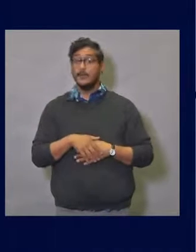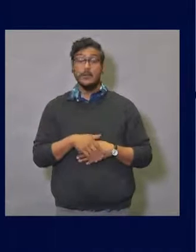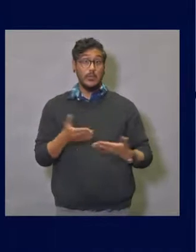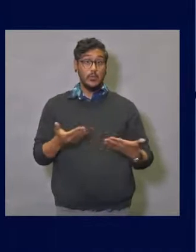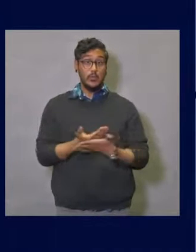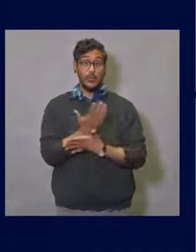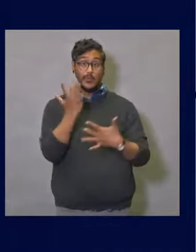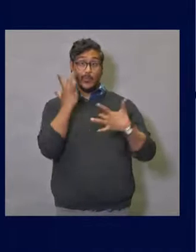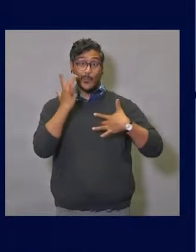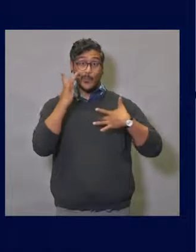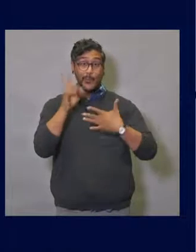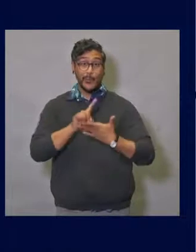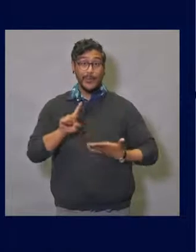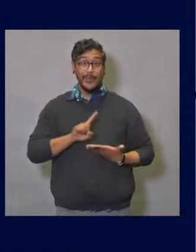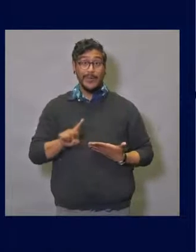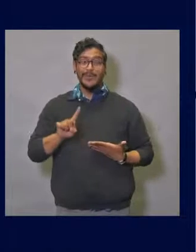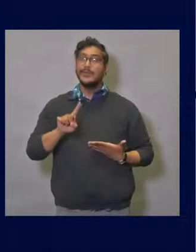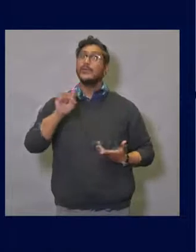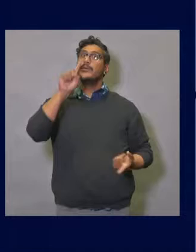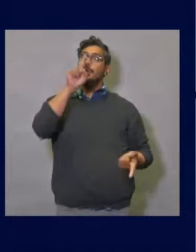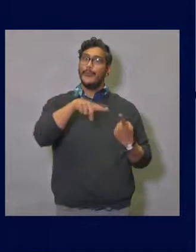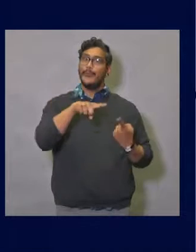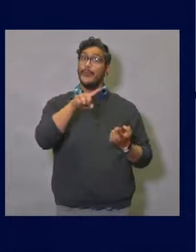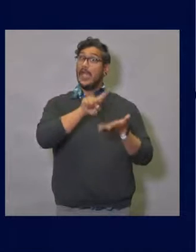nuevos semanales han disminuido cada semana de